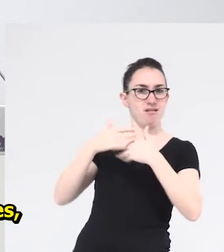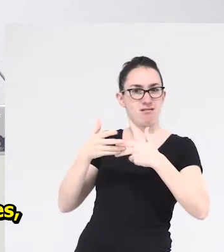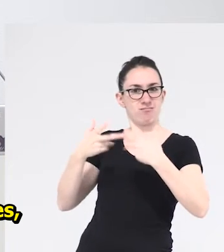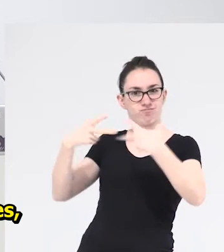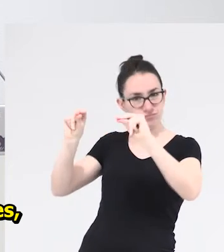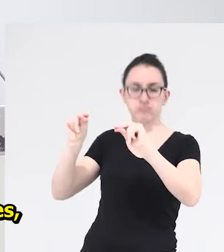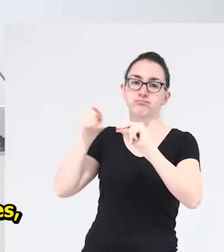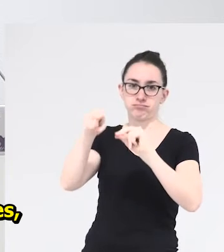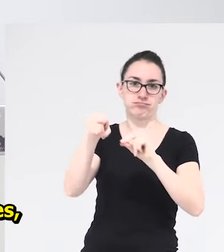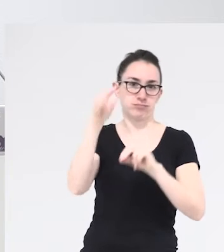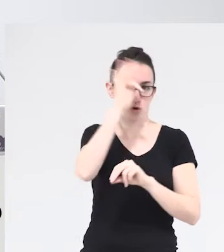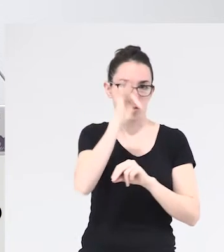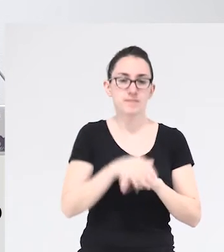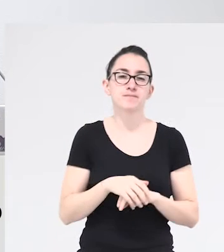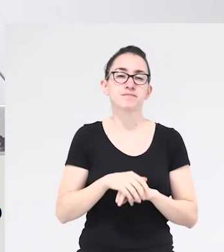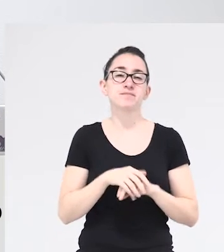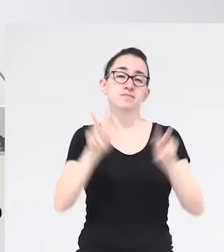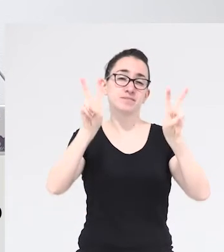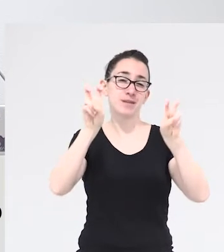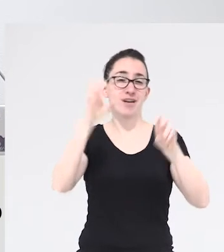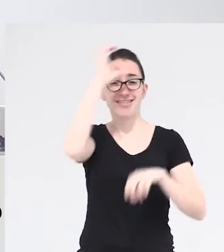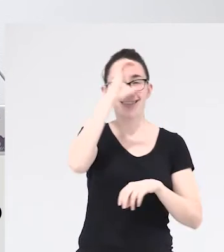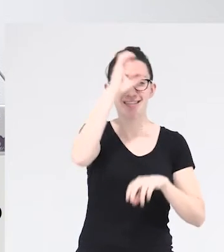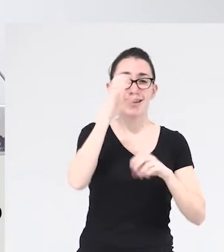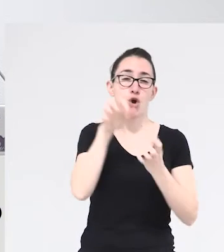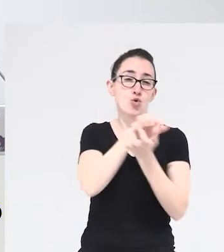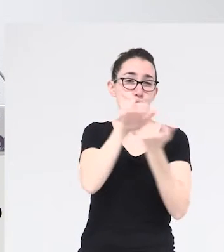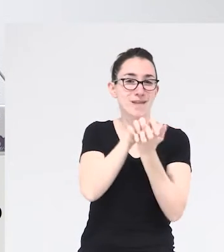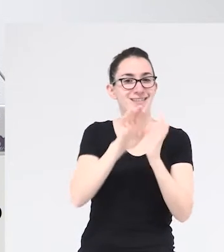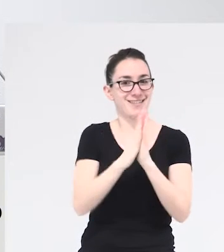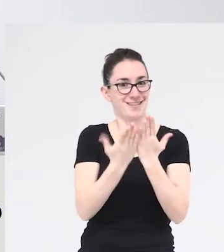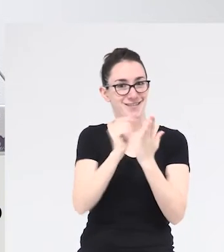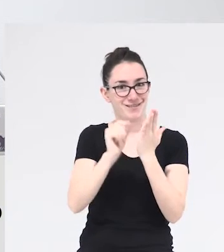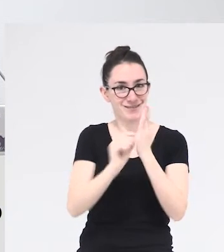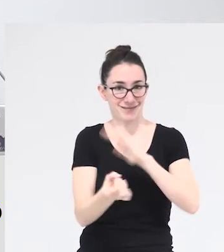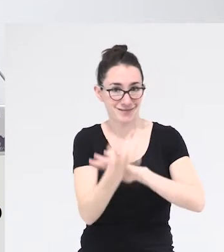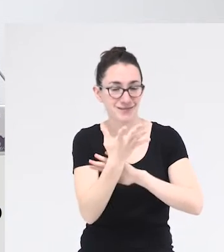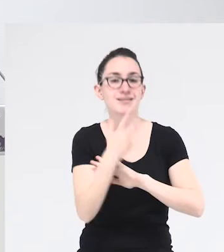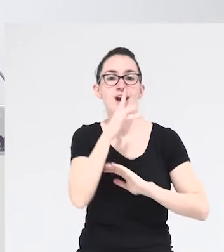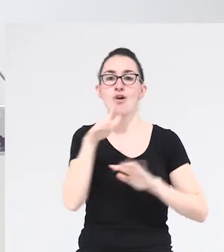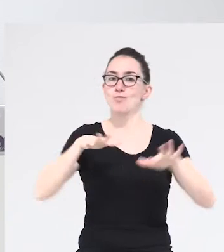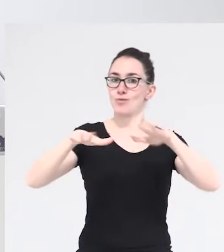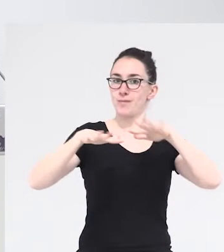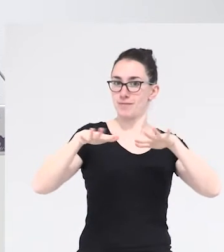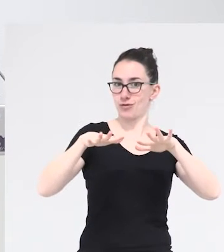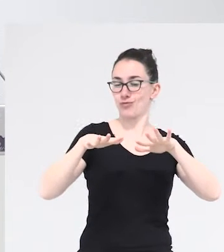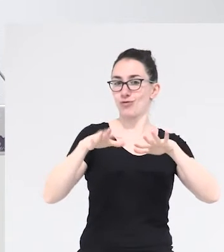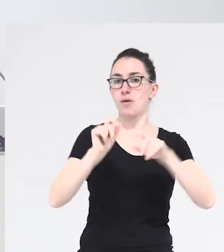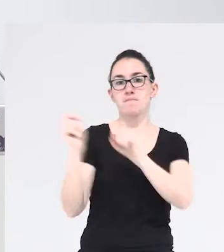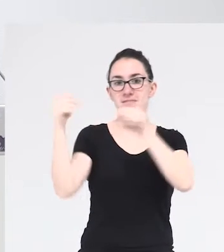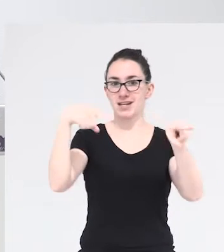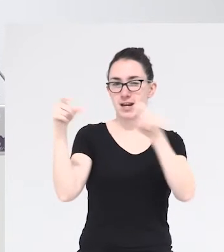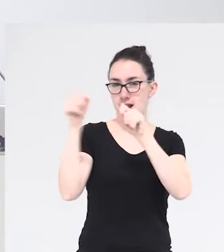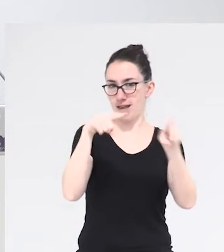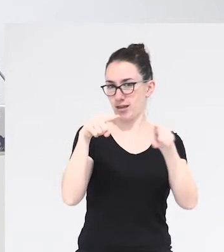de Epistemología rumiante. Actualmente integra el colectivo Migrantes Transgresores, IU, y es artista investigadora